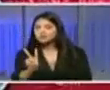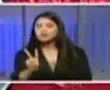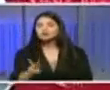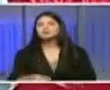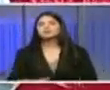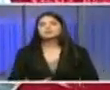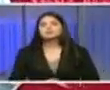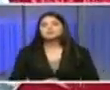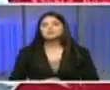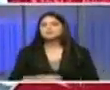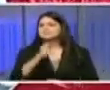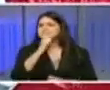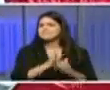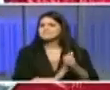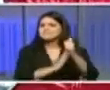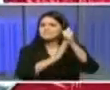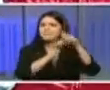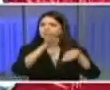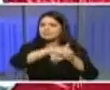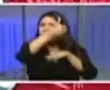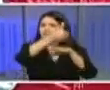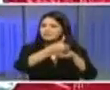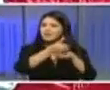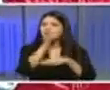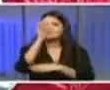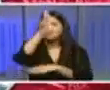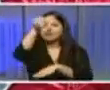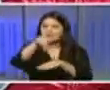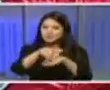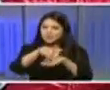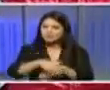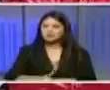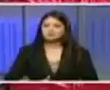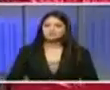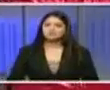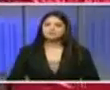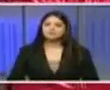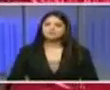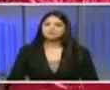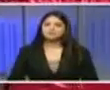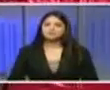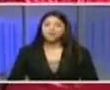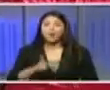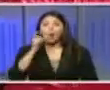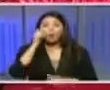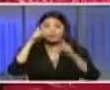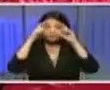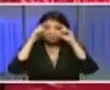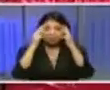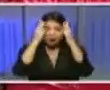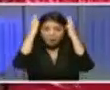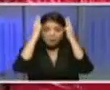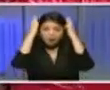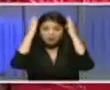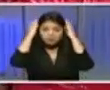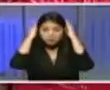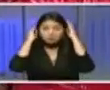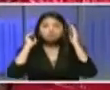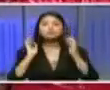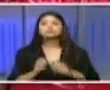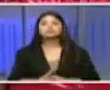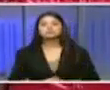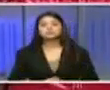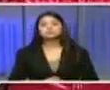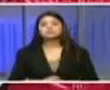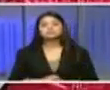que lo ha encabezado la directiva de la Asamblea Nacional, el señor Ramos Alut.